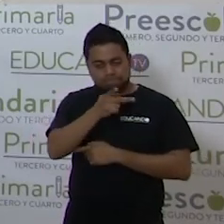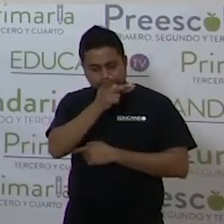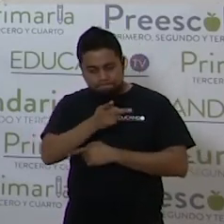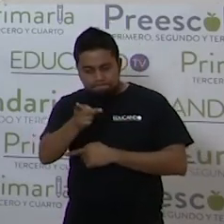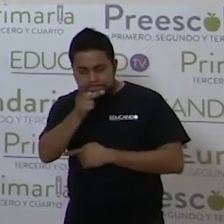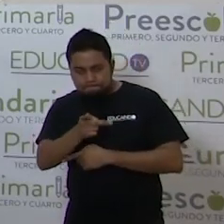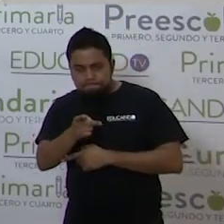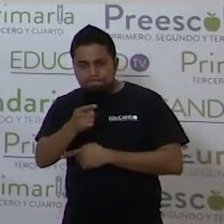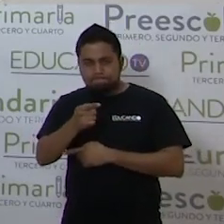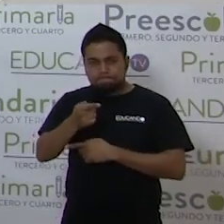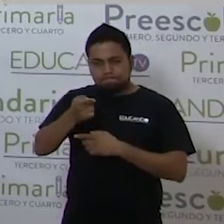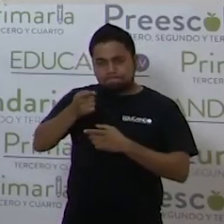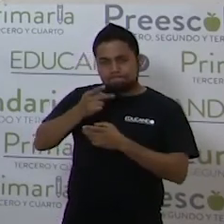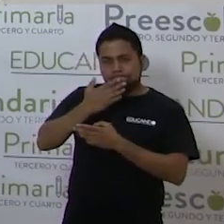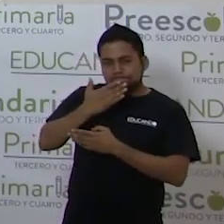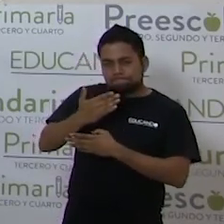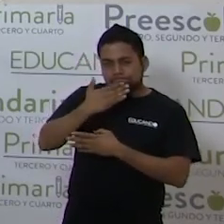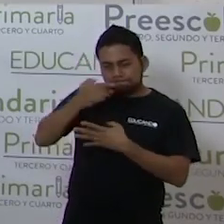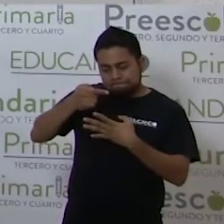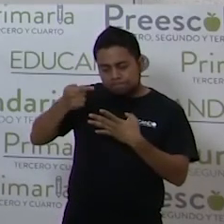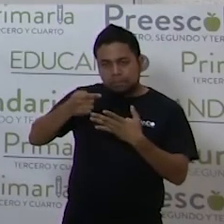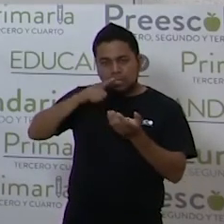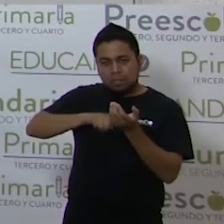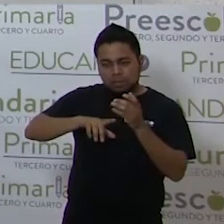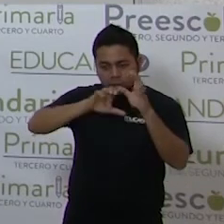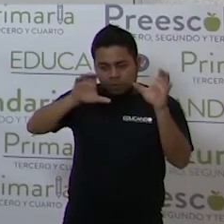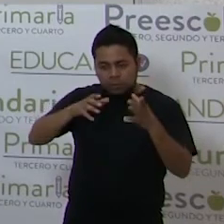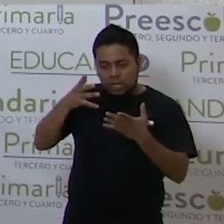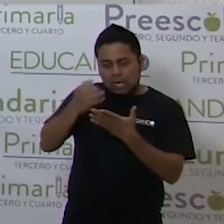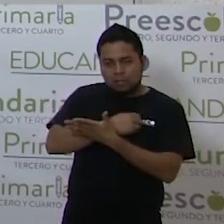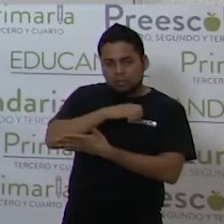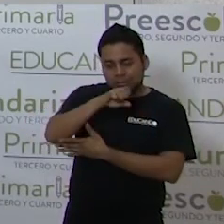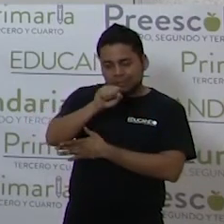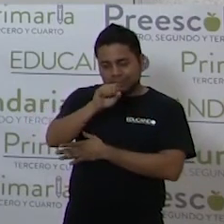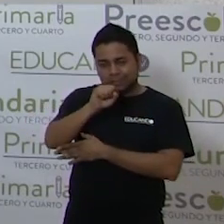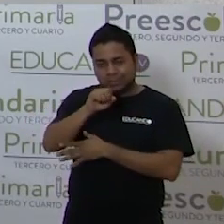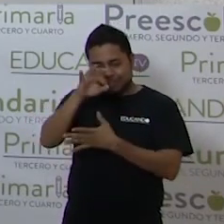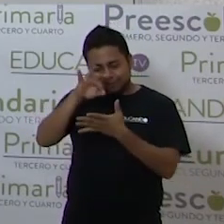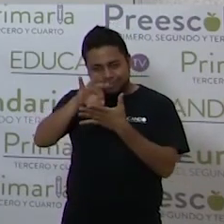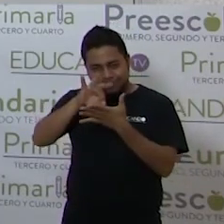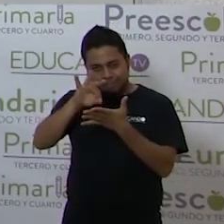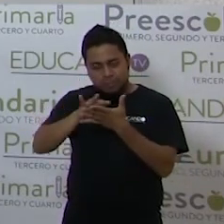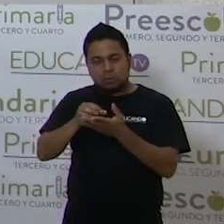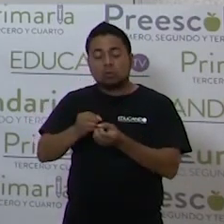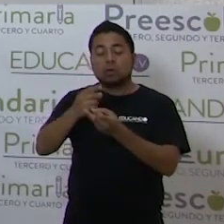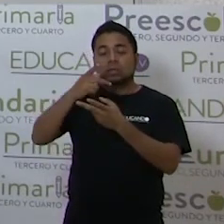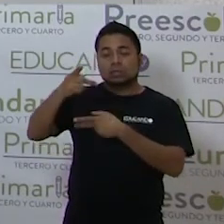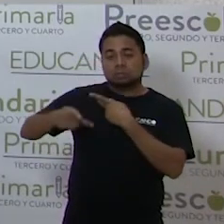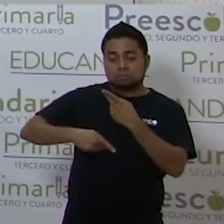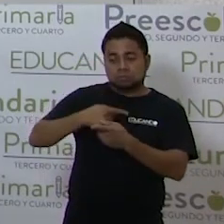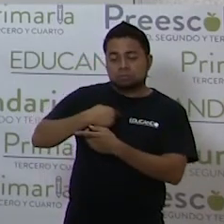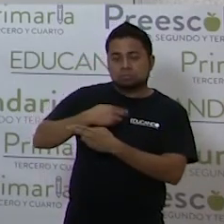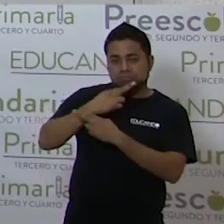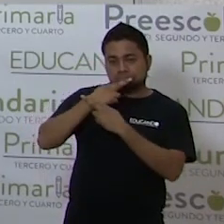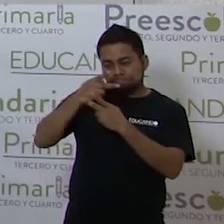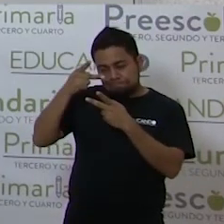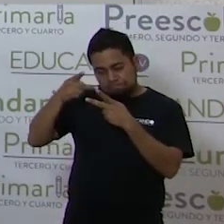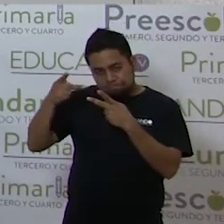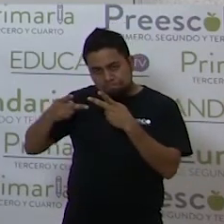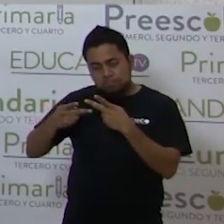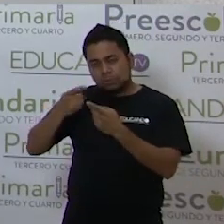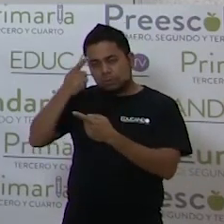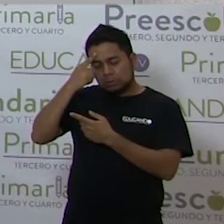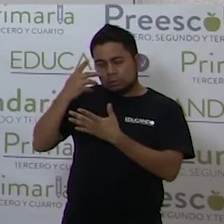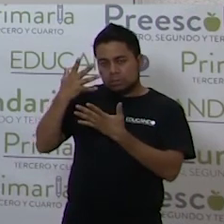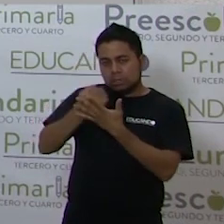en un juego de computadora ganará 60 puntos cuántas preguntas tendrá que responder correctamente para